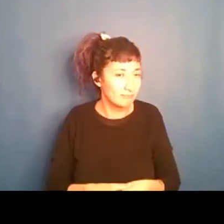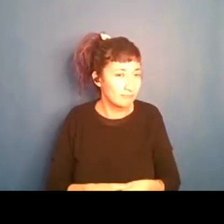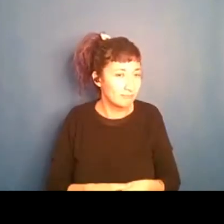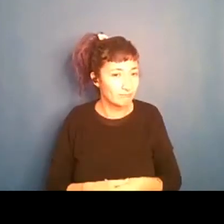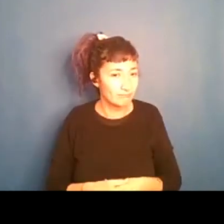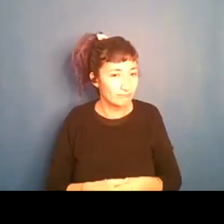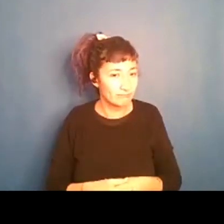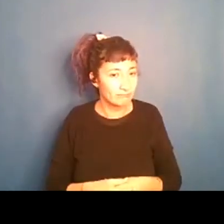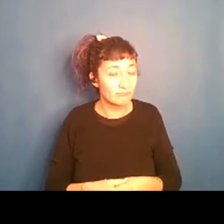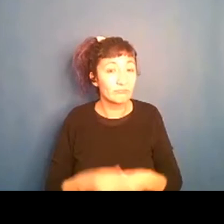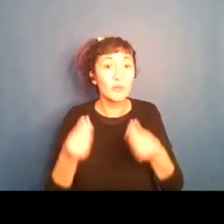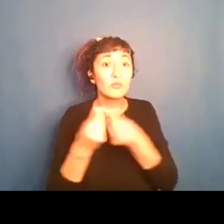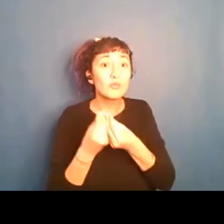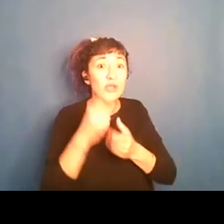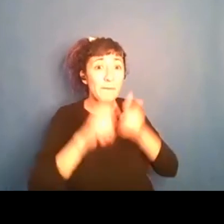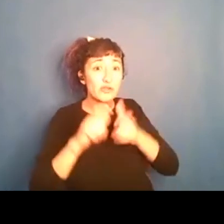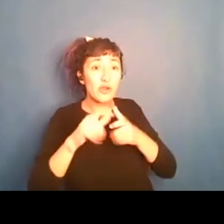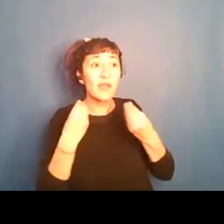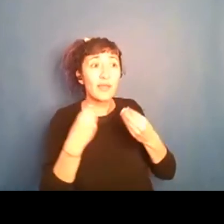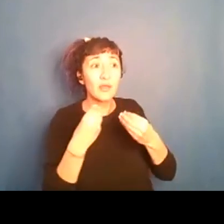Hay gente que está ocupando sus lugares,